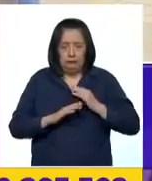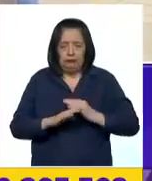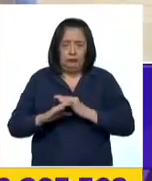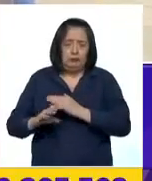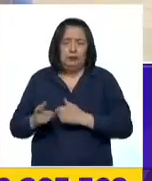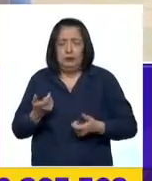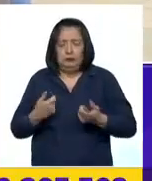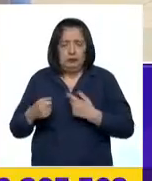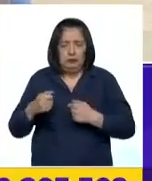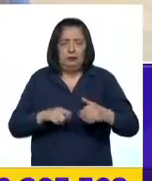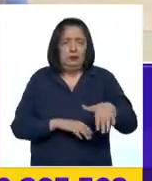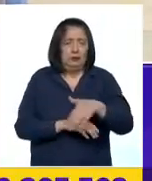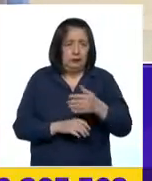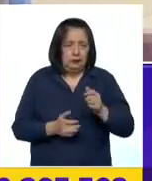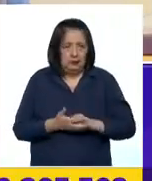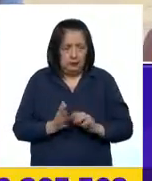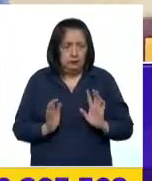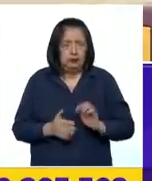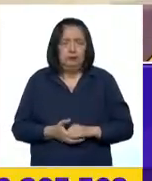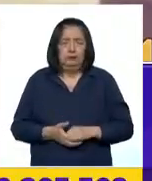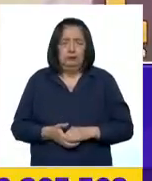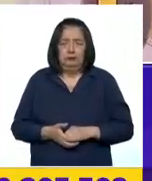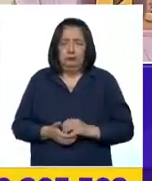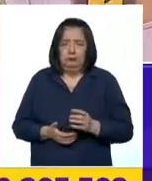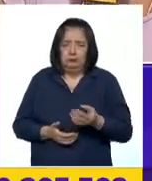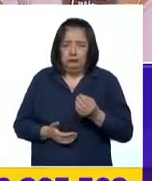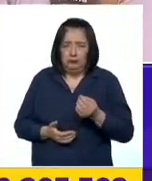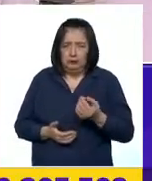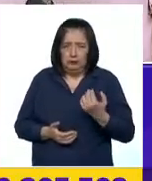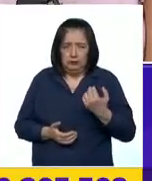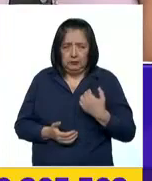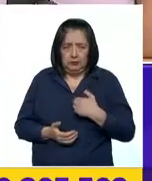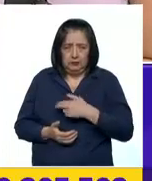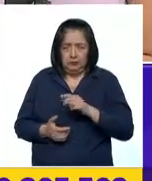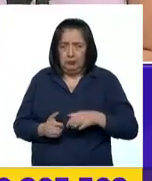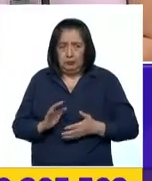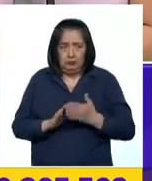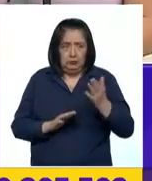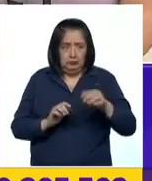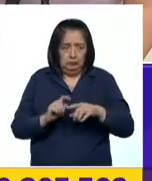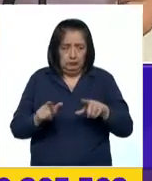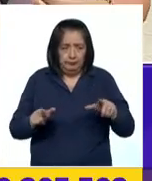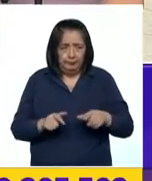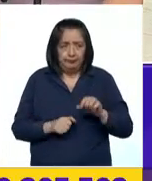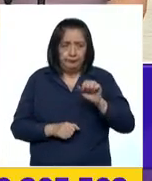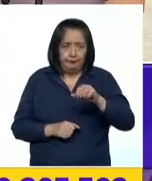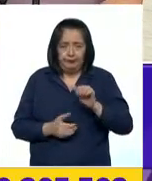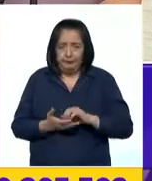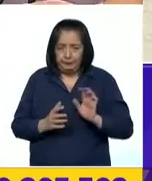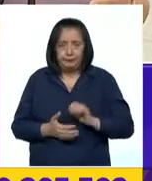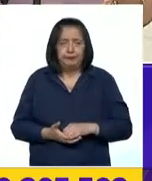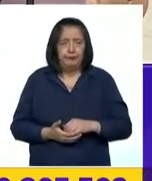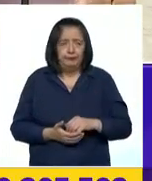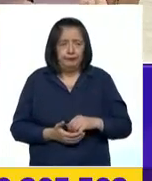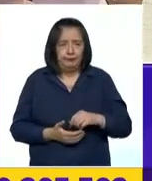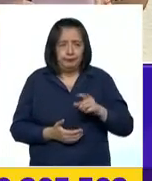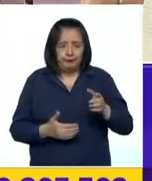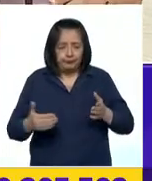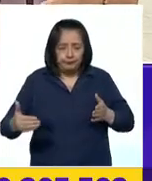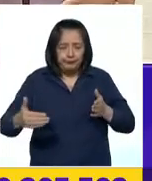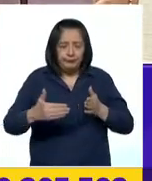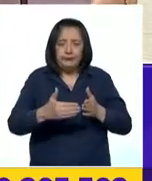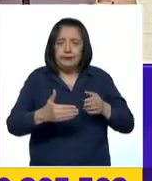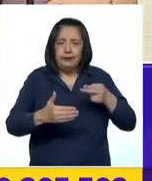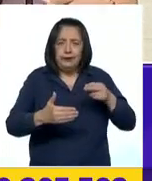este comercio informal. ¿Cómo luchar, Lorena, sin armas? Nosotros, ¿no?, hemos estado en la zona también. Hemos estado en la zona. Este es el cruce de